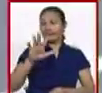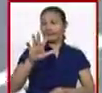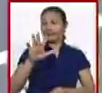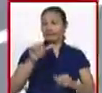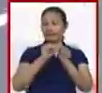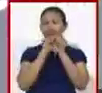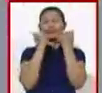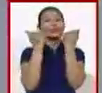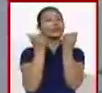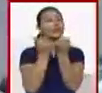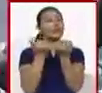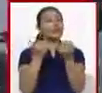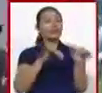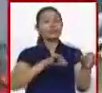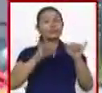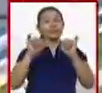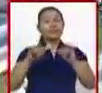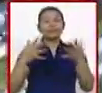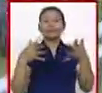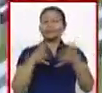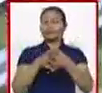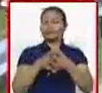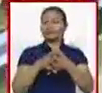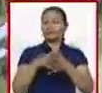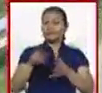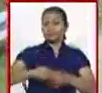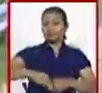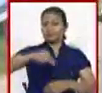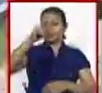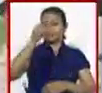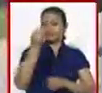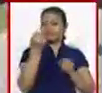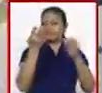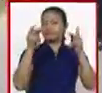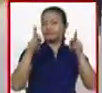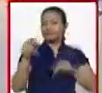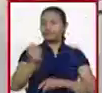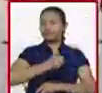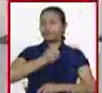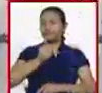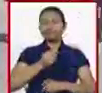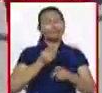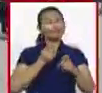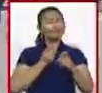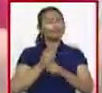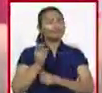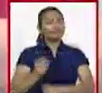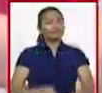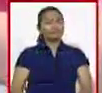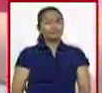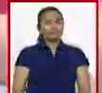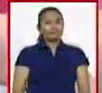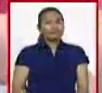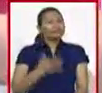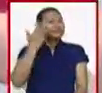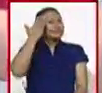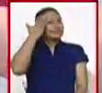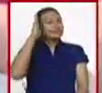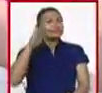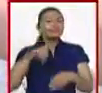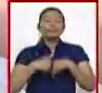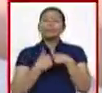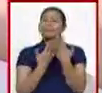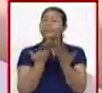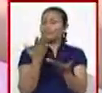35 asociaciones quienes instalaron 3 piquetes de bloqueo en Satélite Norte. Varias personas que transitan por estas vías se vieron afectadas. No sé cómo pueden